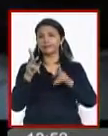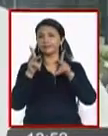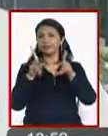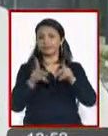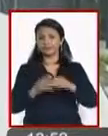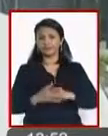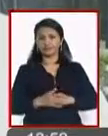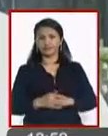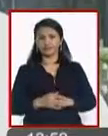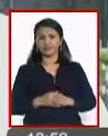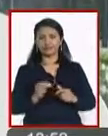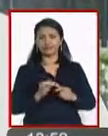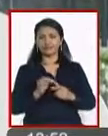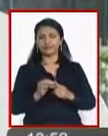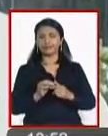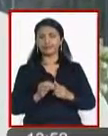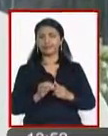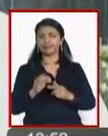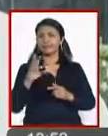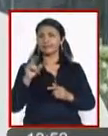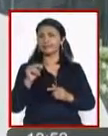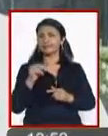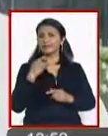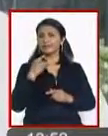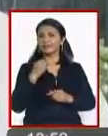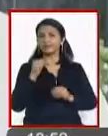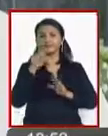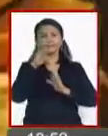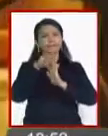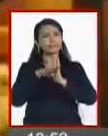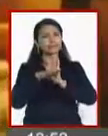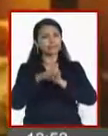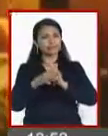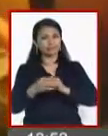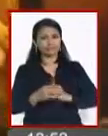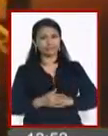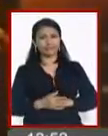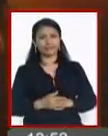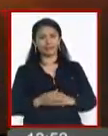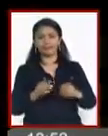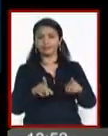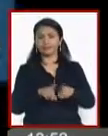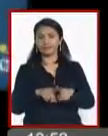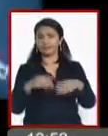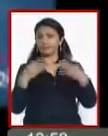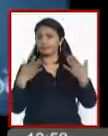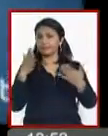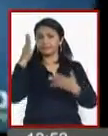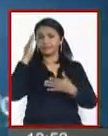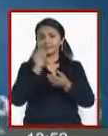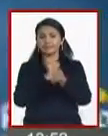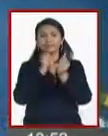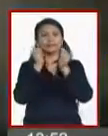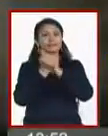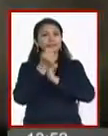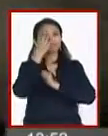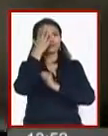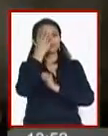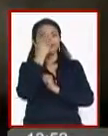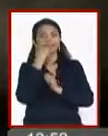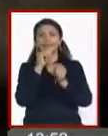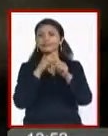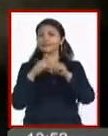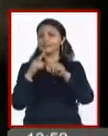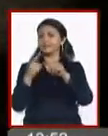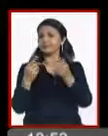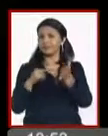pareja. Bueno, esos casos casi no, es muy, muy mínimo que se da. Y bueno, ya saben, estos trastornos del sueño, en